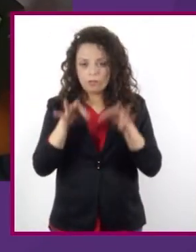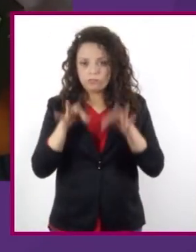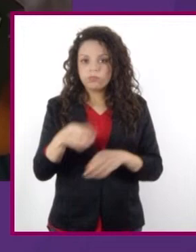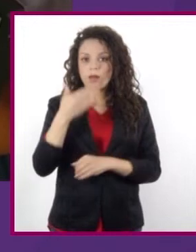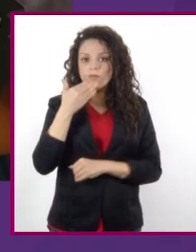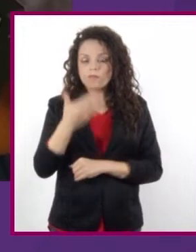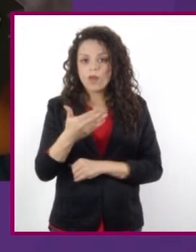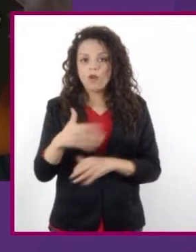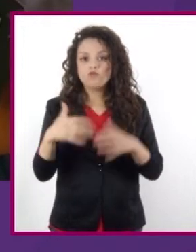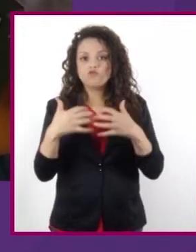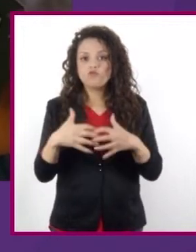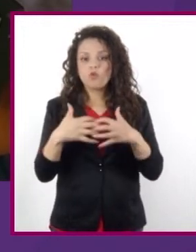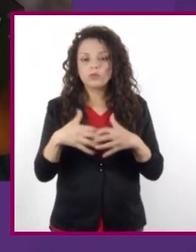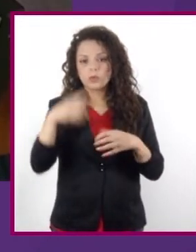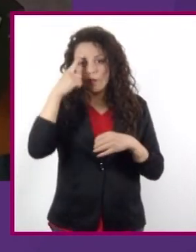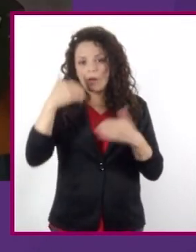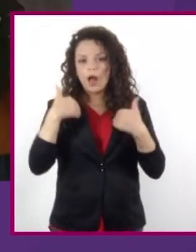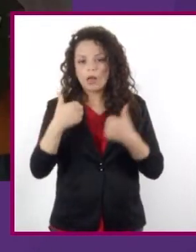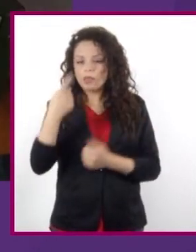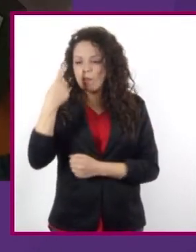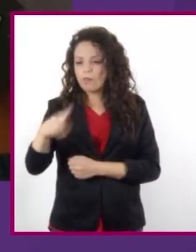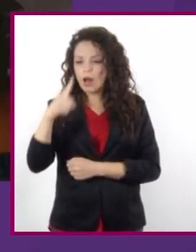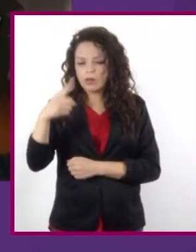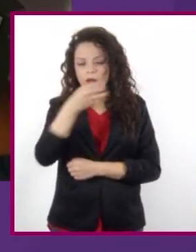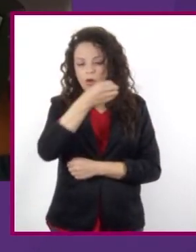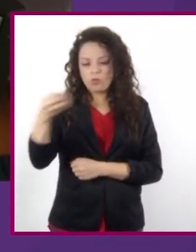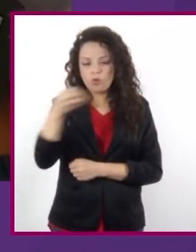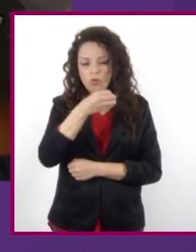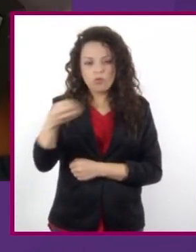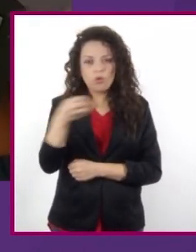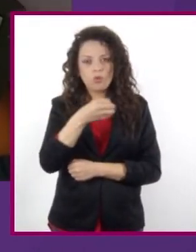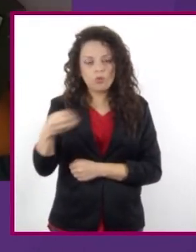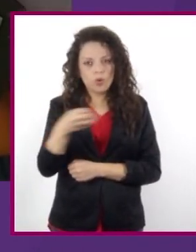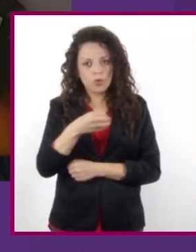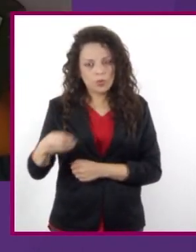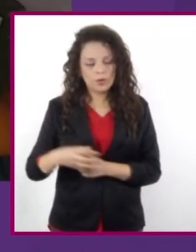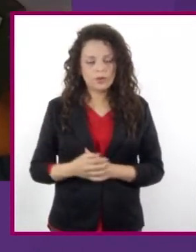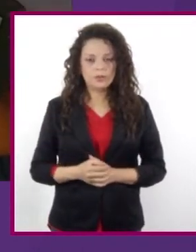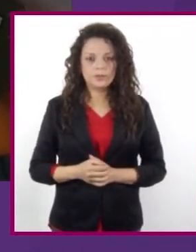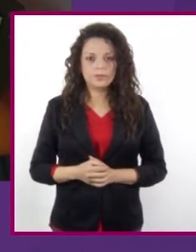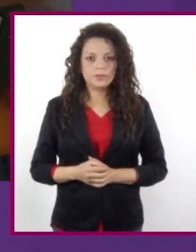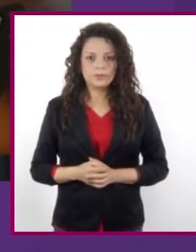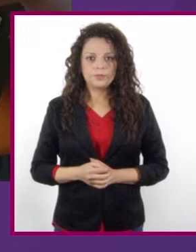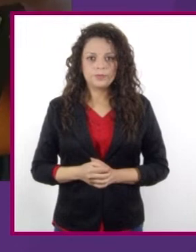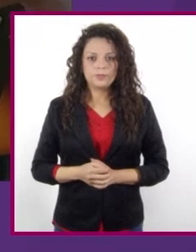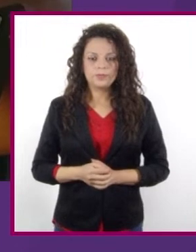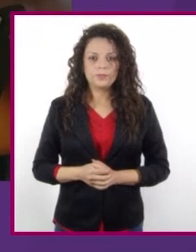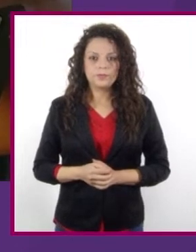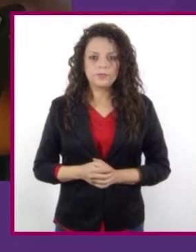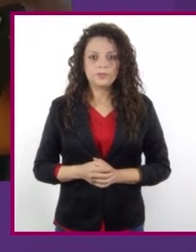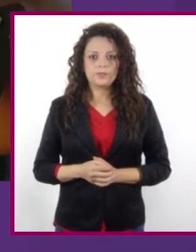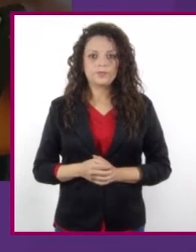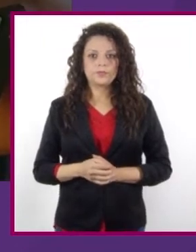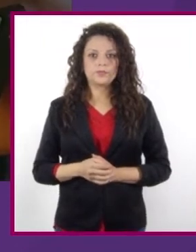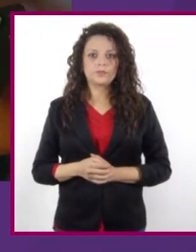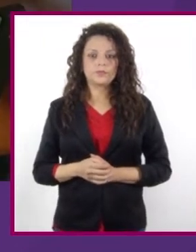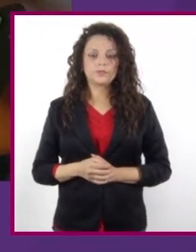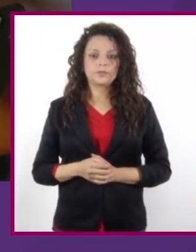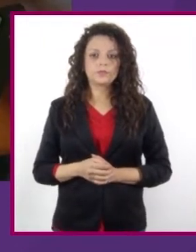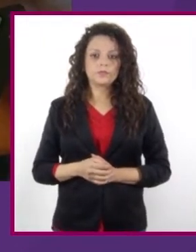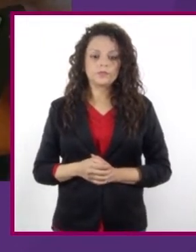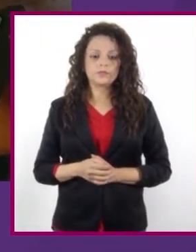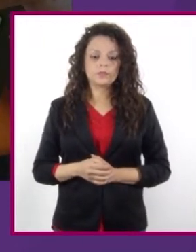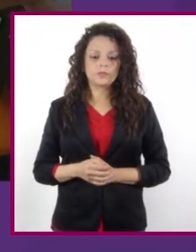funcionamiento e interpretación de todo lo que hace el sistema operativo. o los componentes,